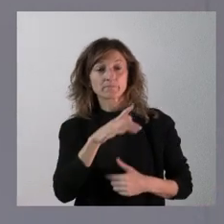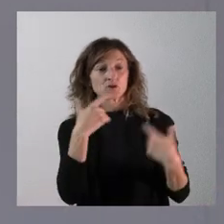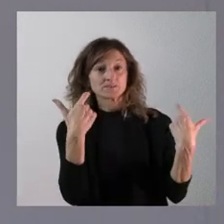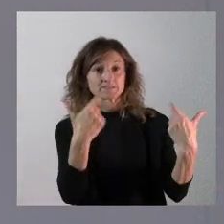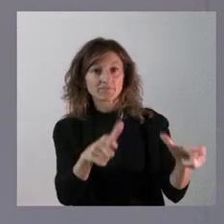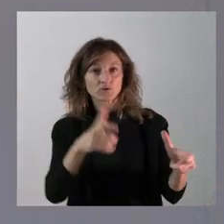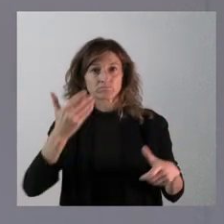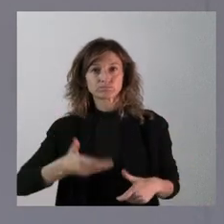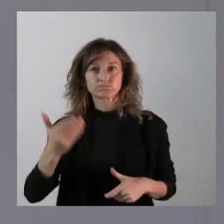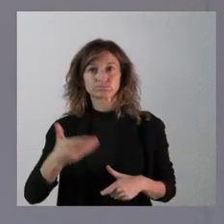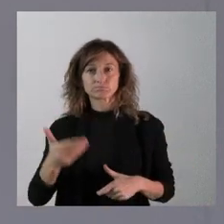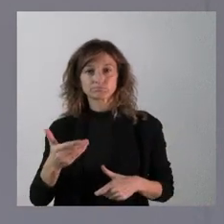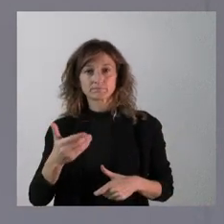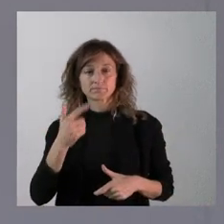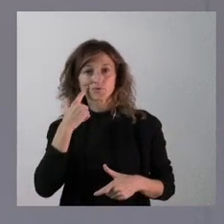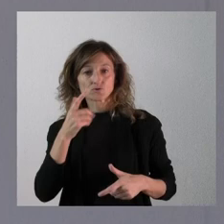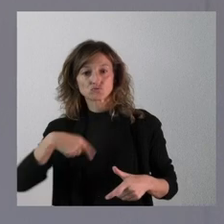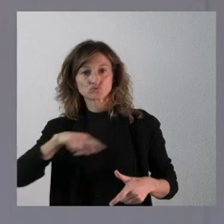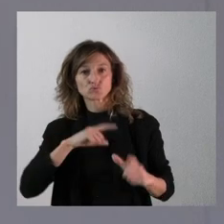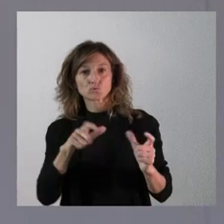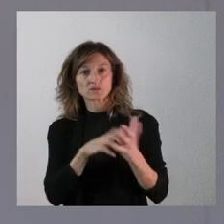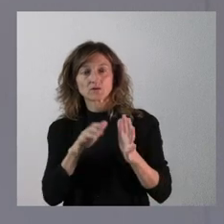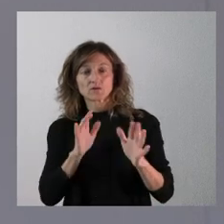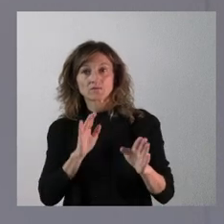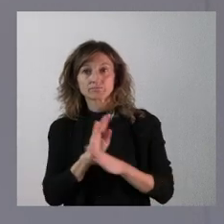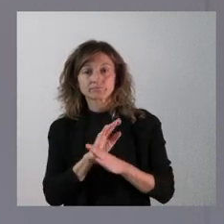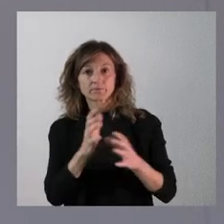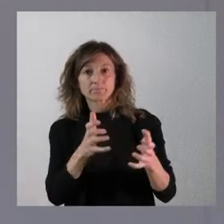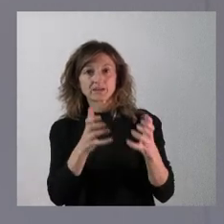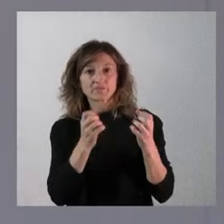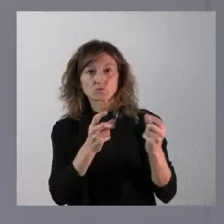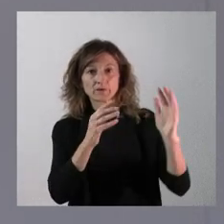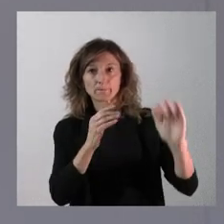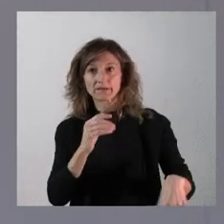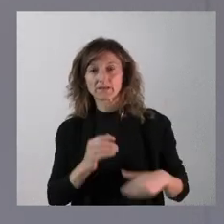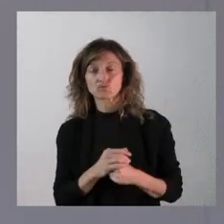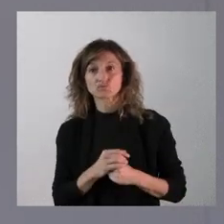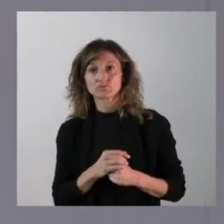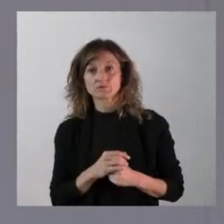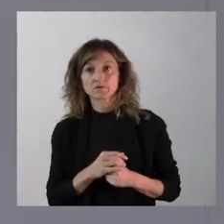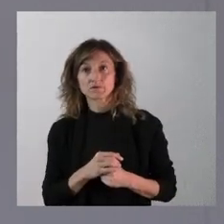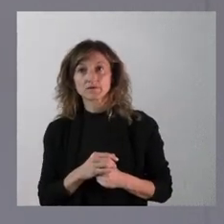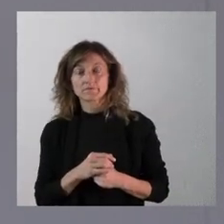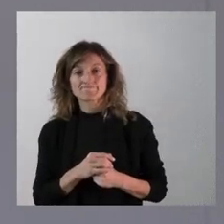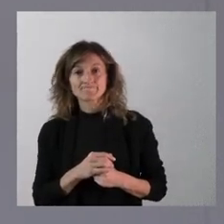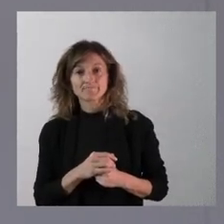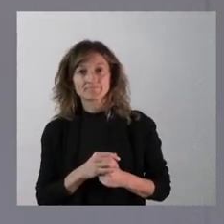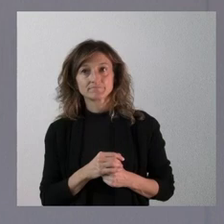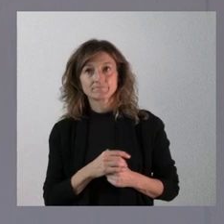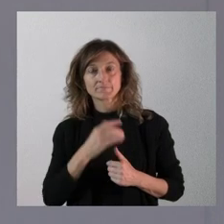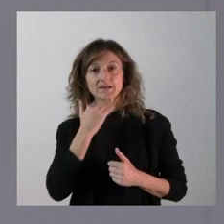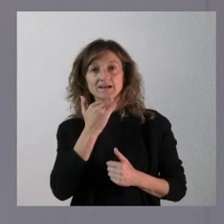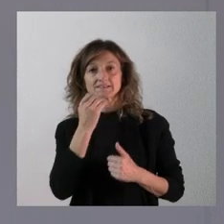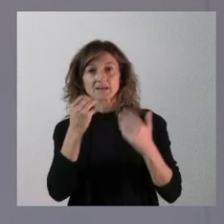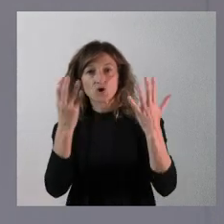relevantes que son los que ayudamos el número de beneficiarios algo más bajo que el resto de los sectores pero no es menor hablamos de casi